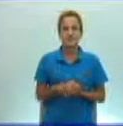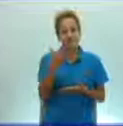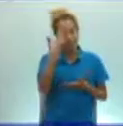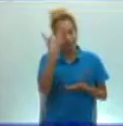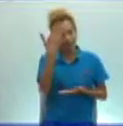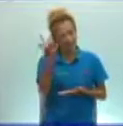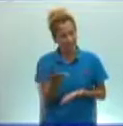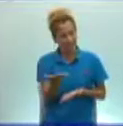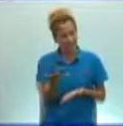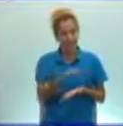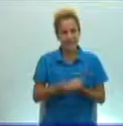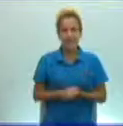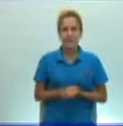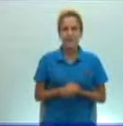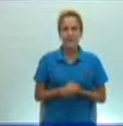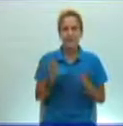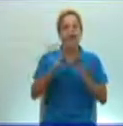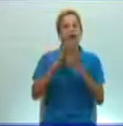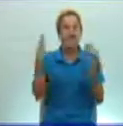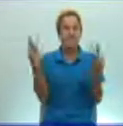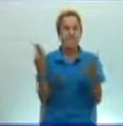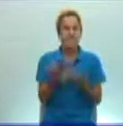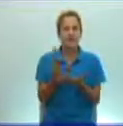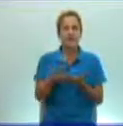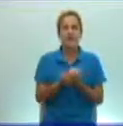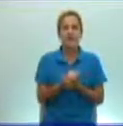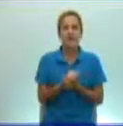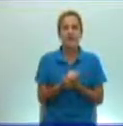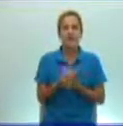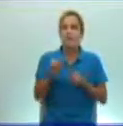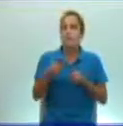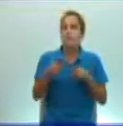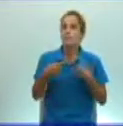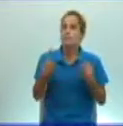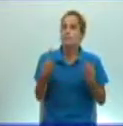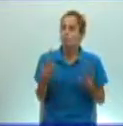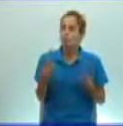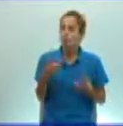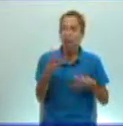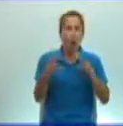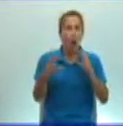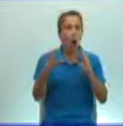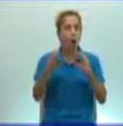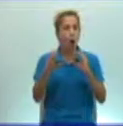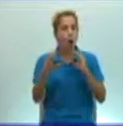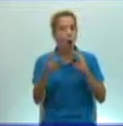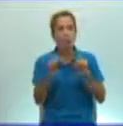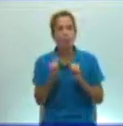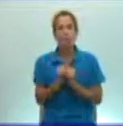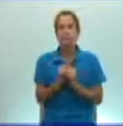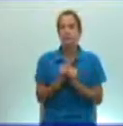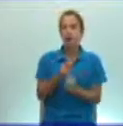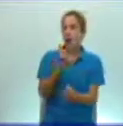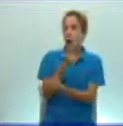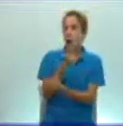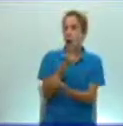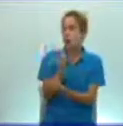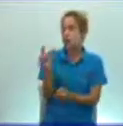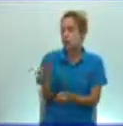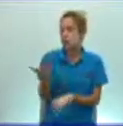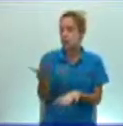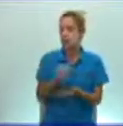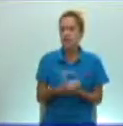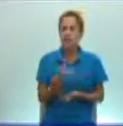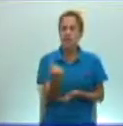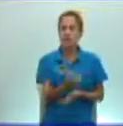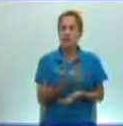Agradecemos a la familia precisamente por haberse comunicado con los docentes y con nosotros a través